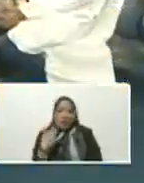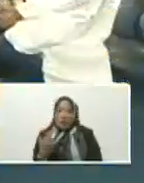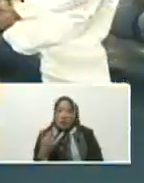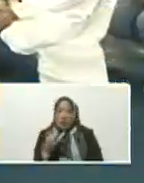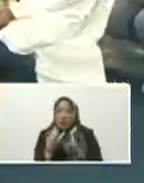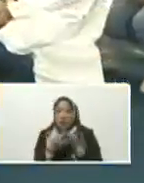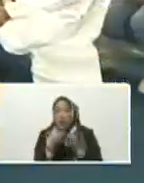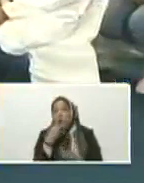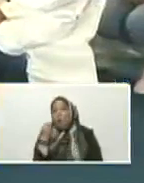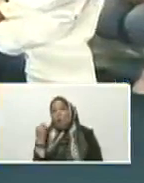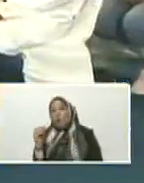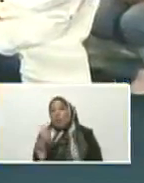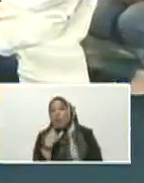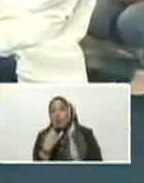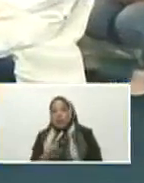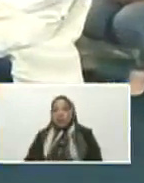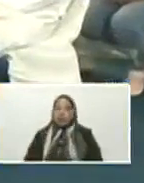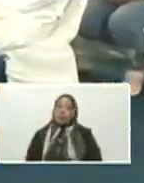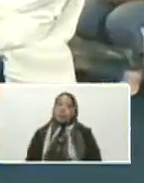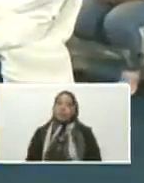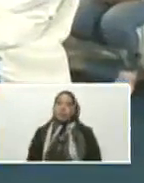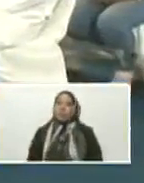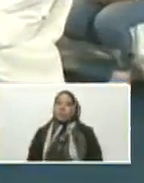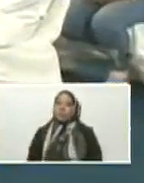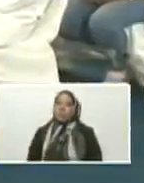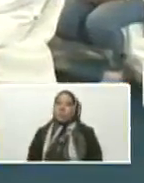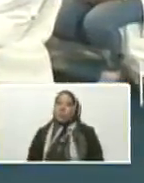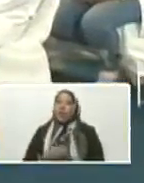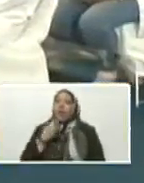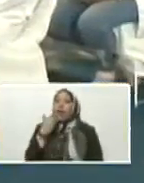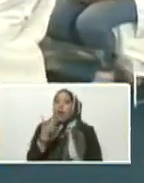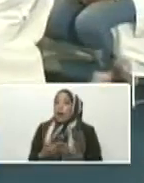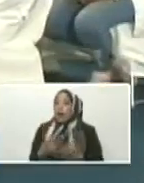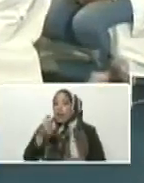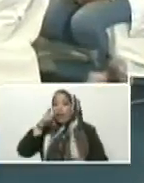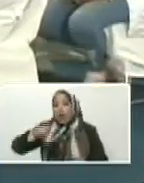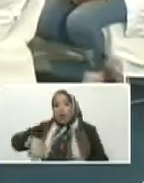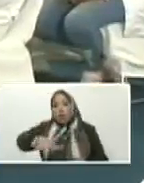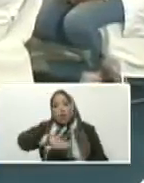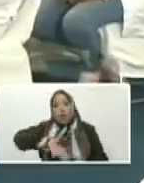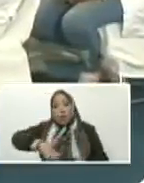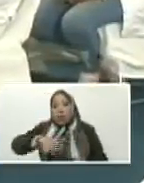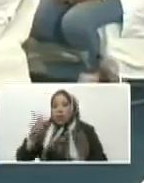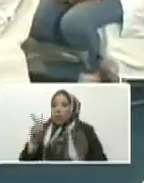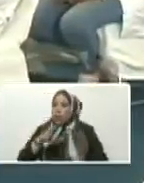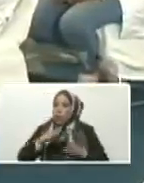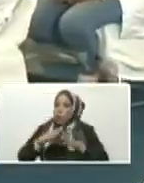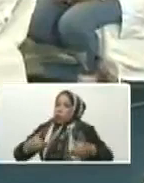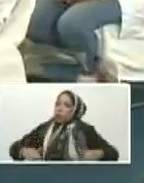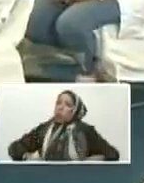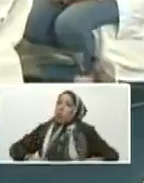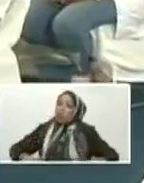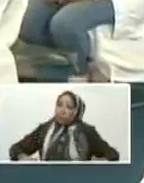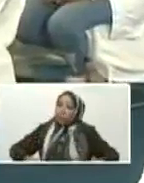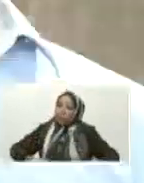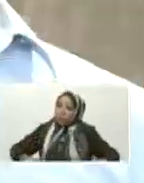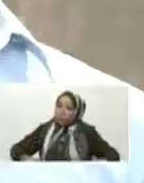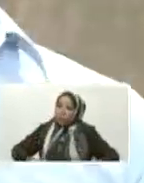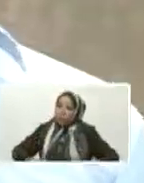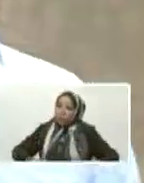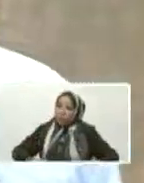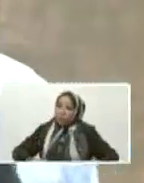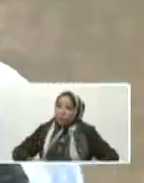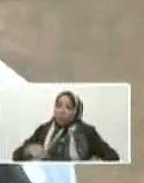Bueno, presidente, primeramente agradecerle en nombre del pueblo de Guacara por todo el esfuerzo que viene haciendo